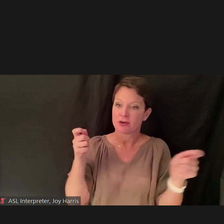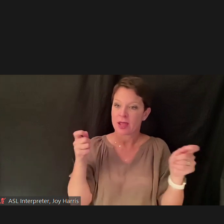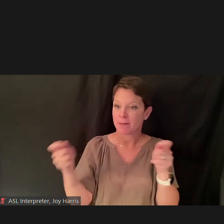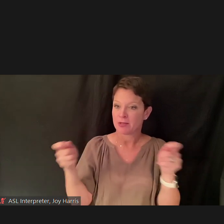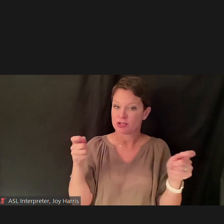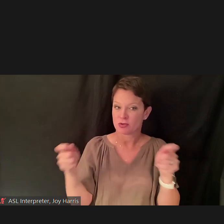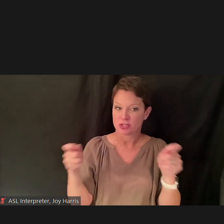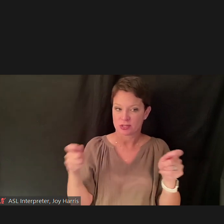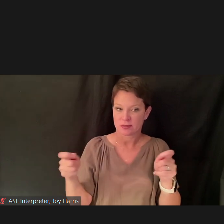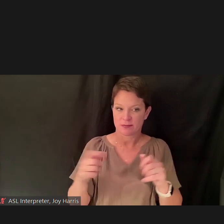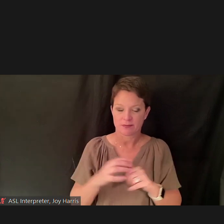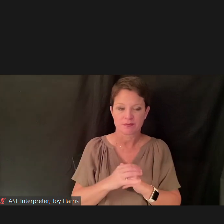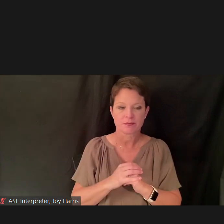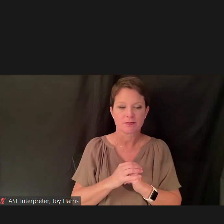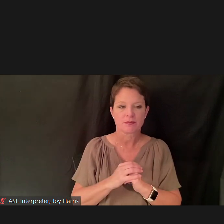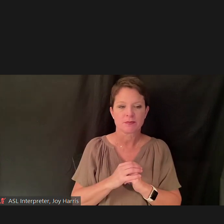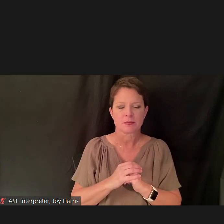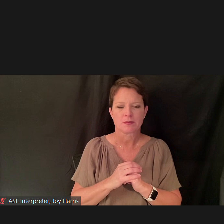Este es